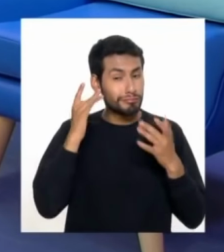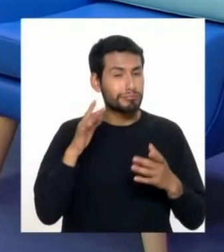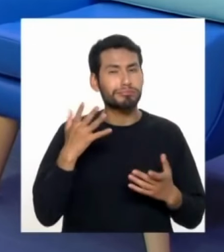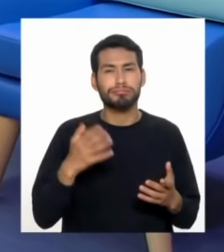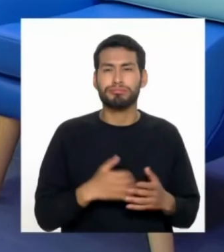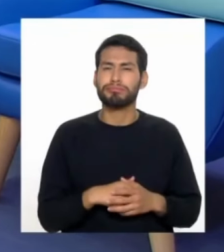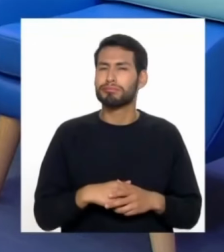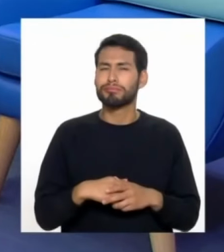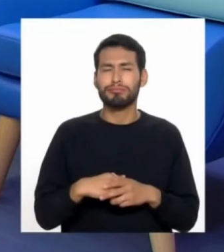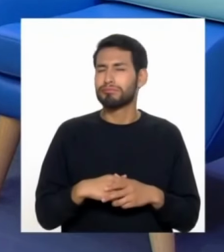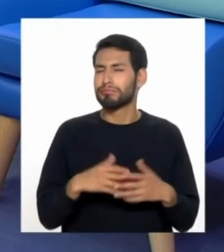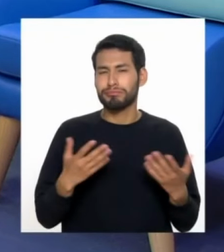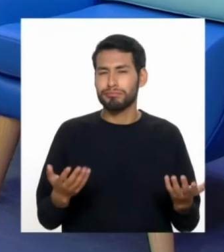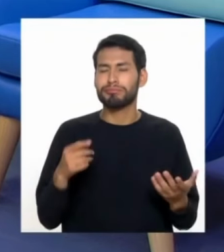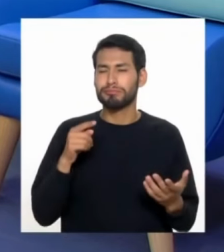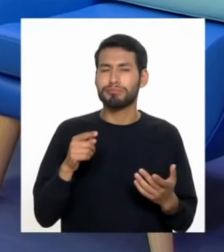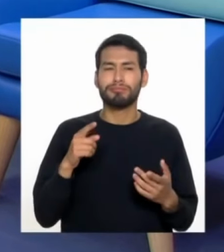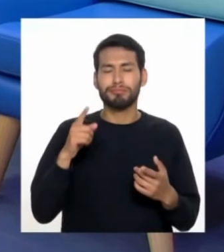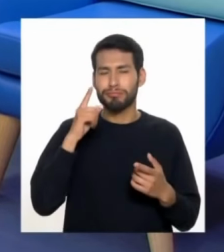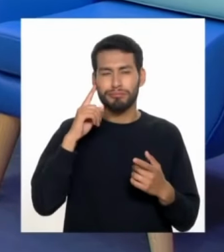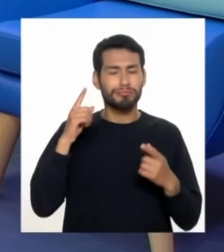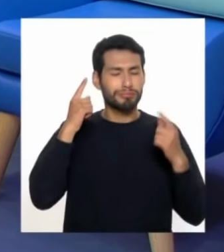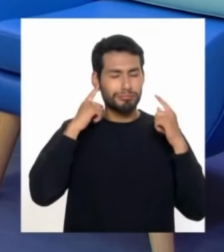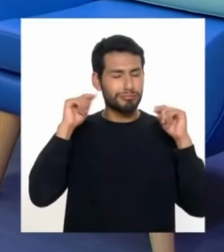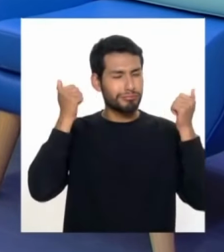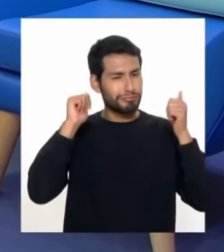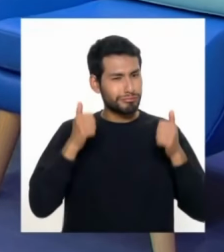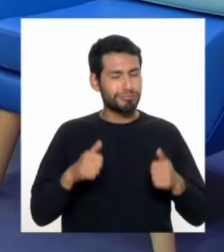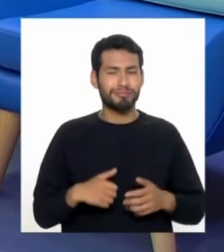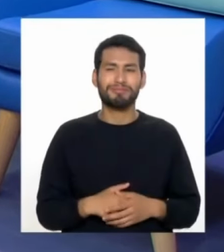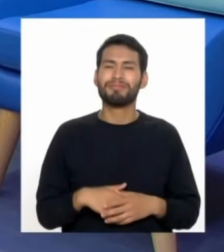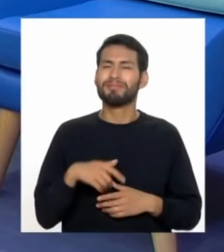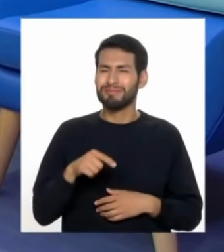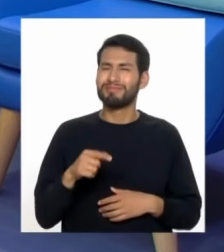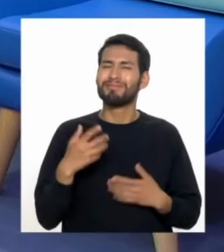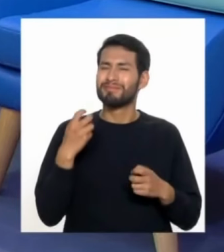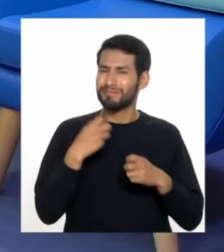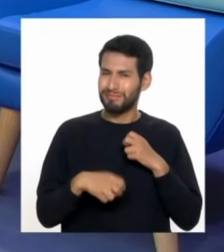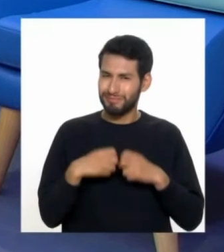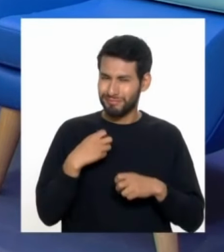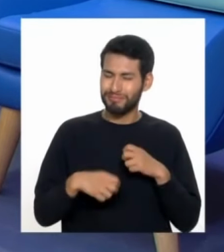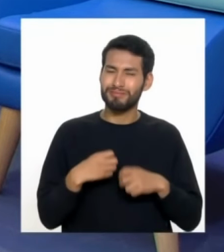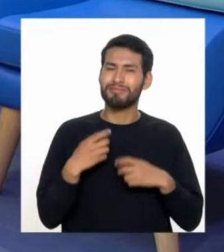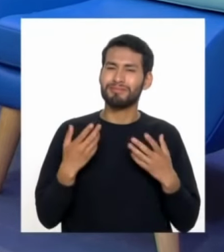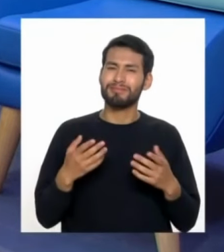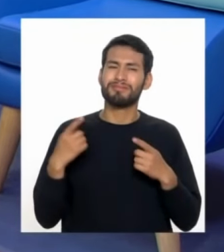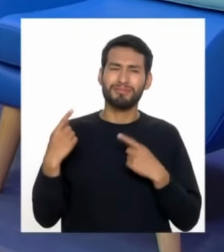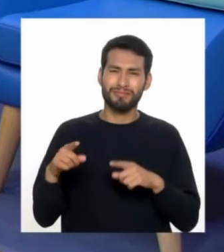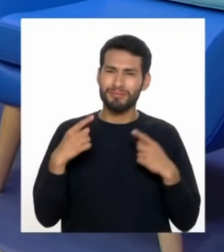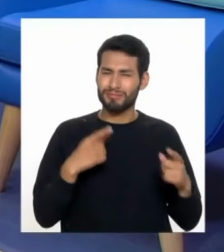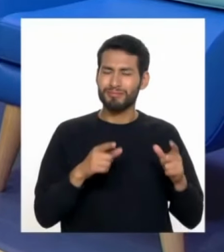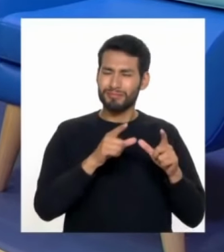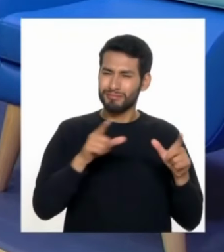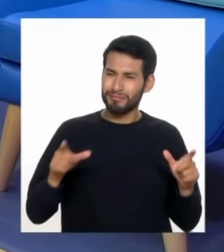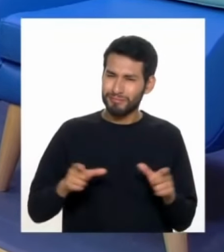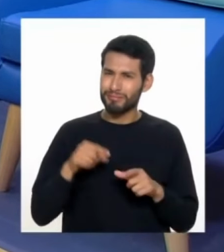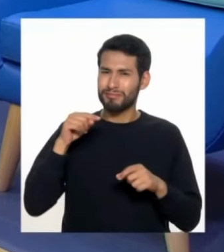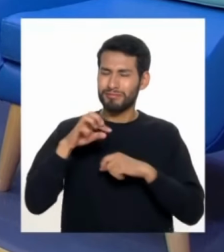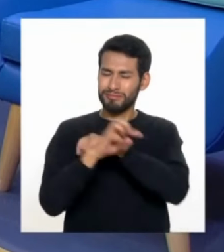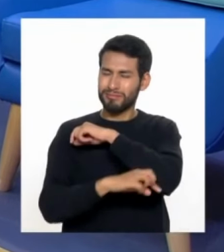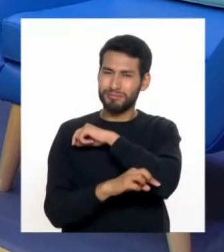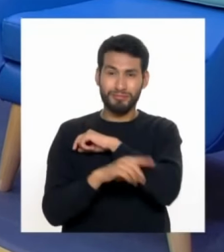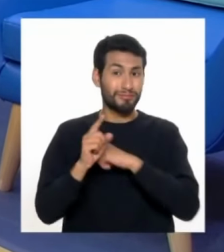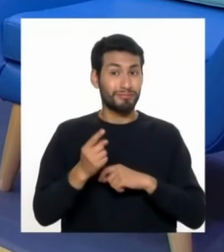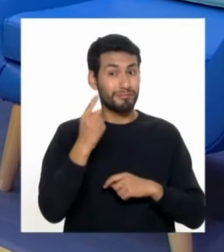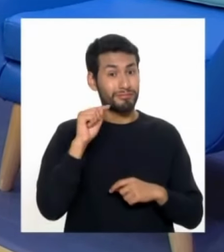porque lamentablemente la audición también ya va bajando. Y esto es una problemática que se vive en muchos puntos de nuestro país, no